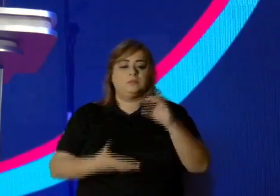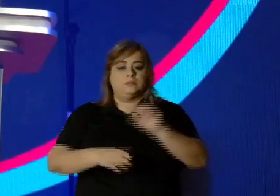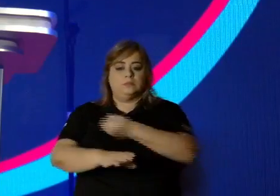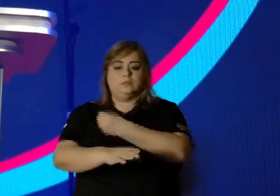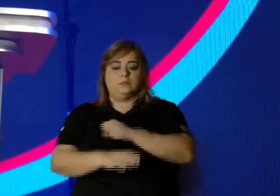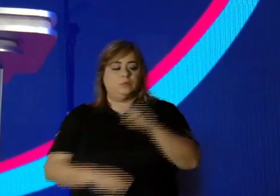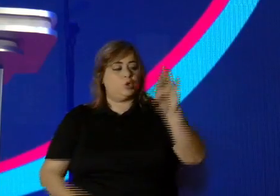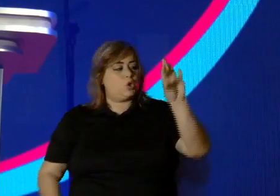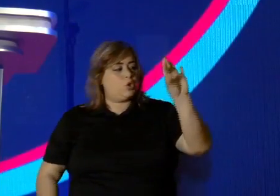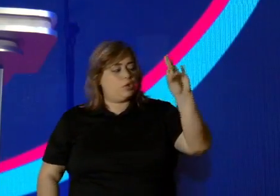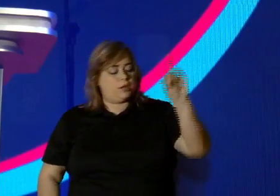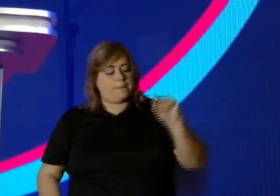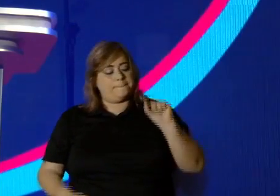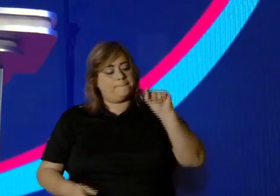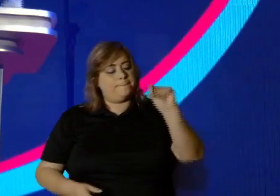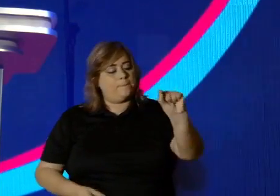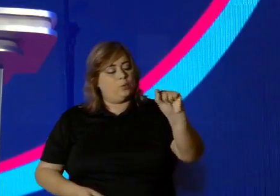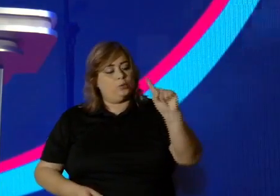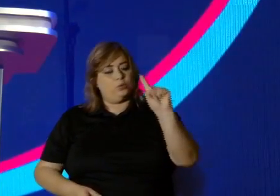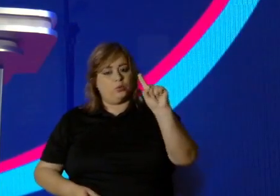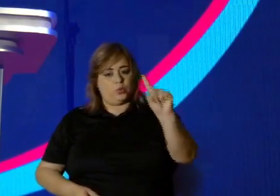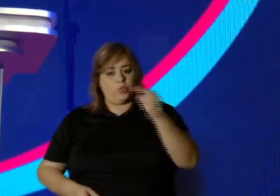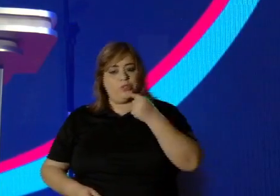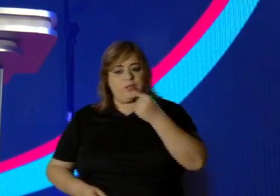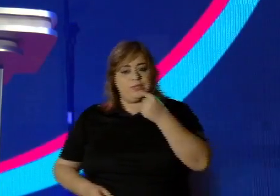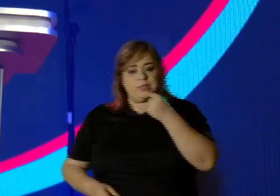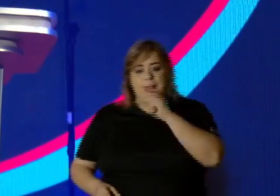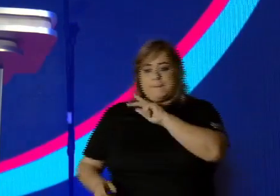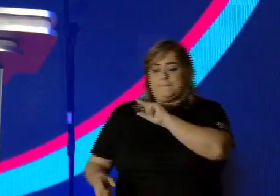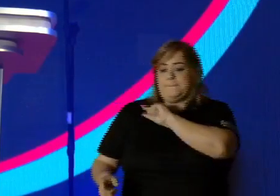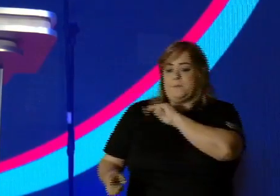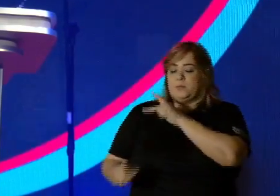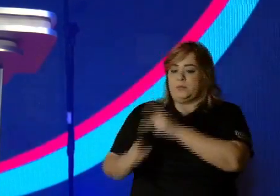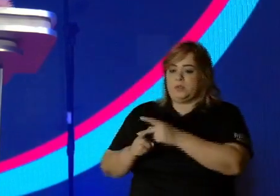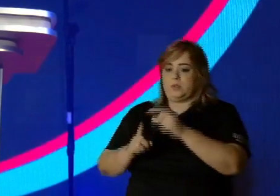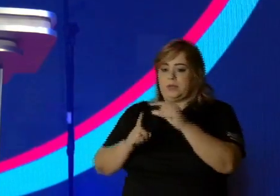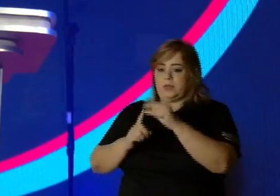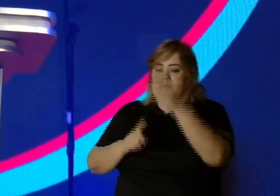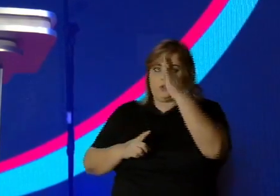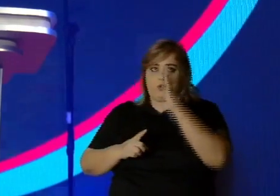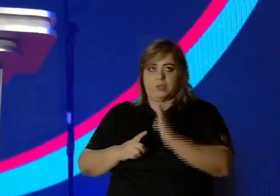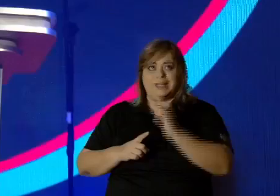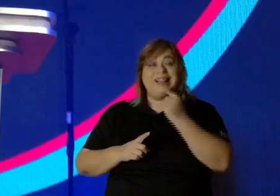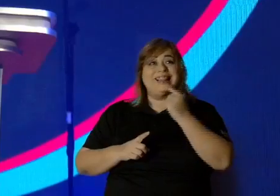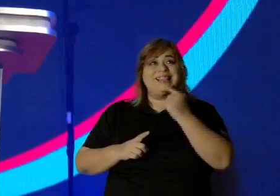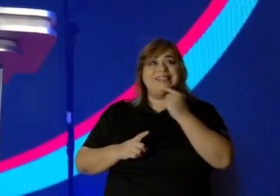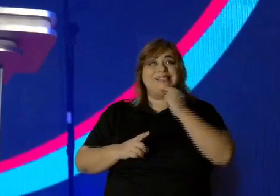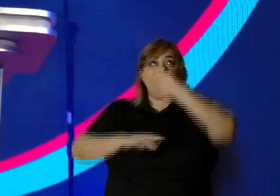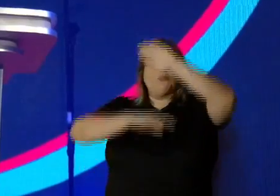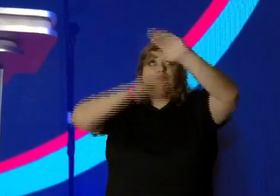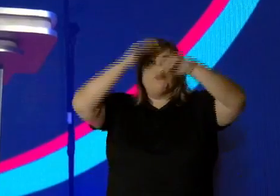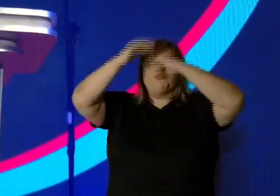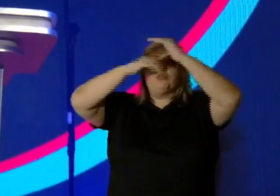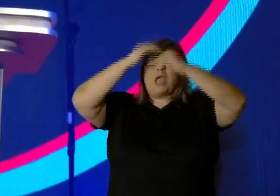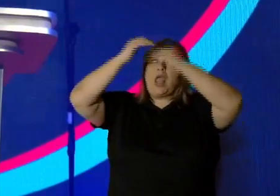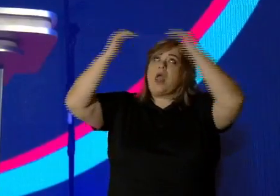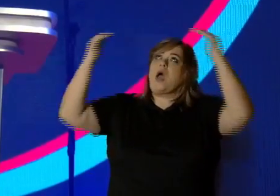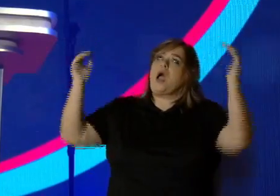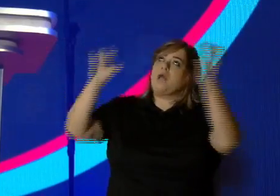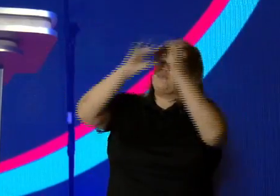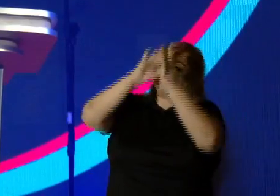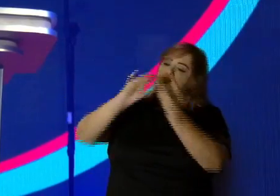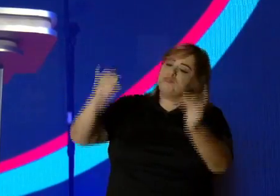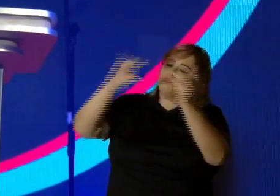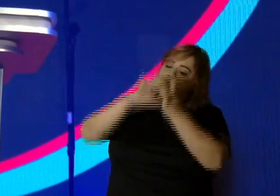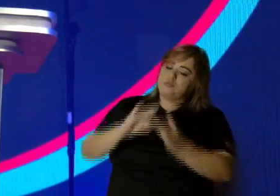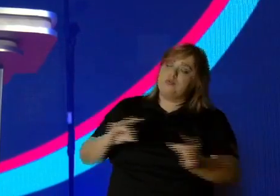Y dice la poderosa palabra del Señor. Los cielos cuentan la gloria de Dios y el